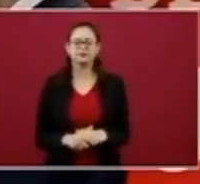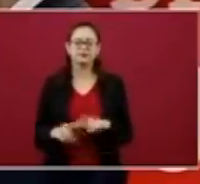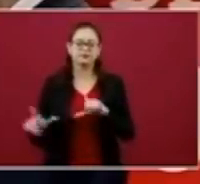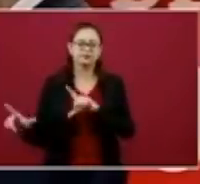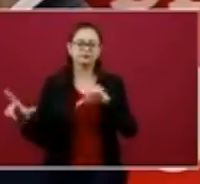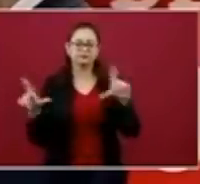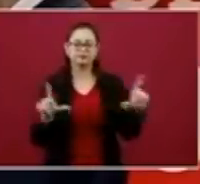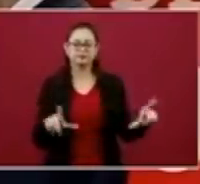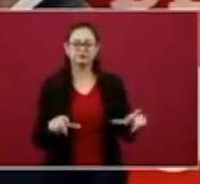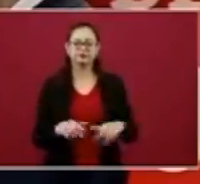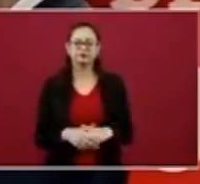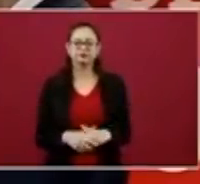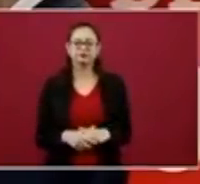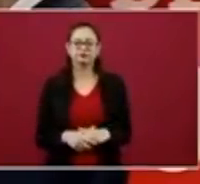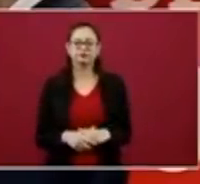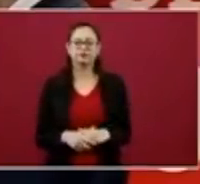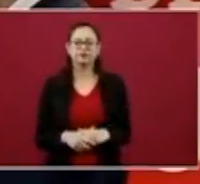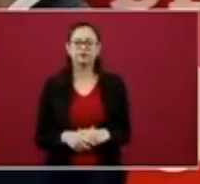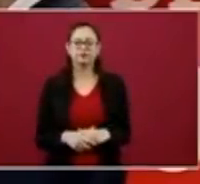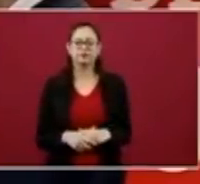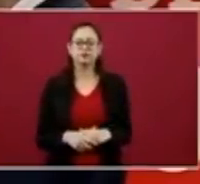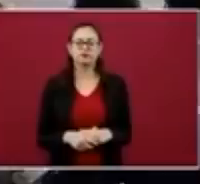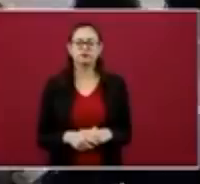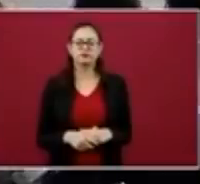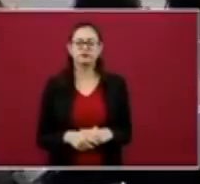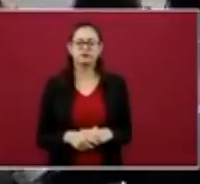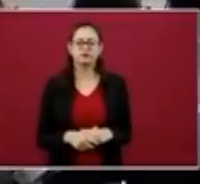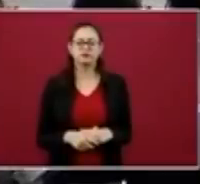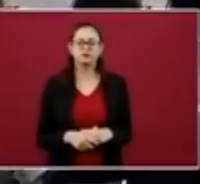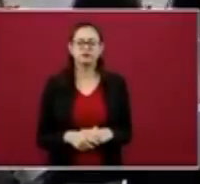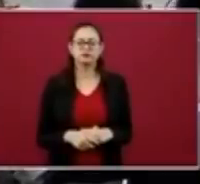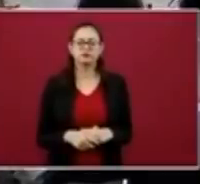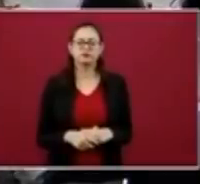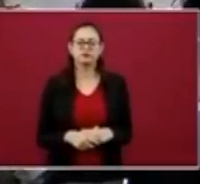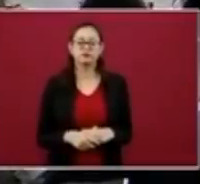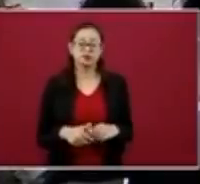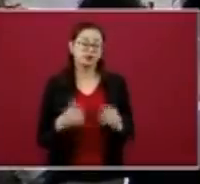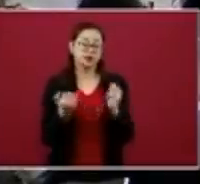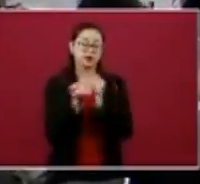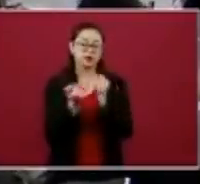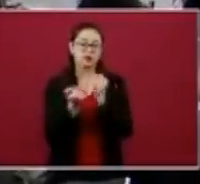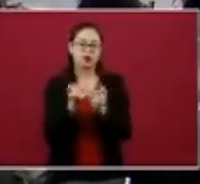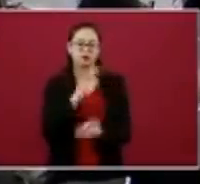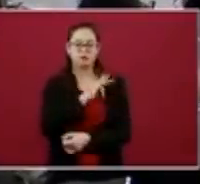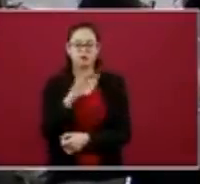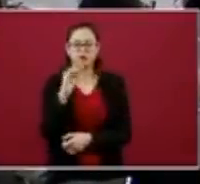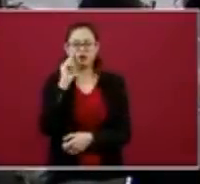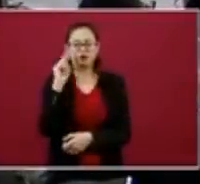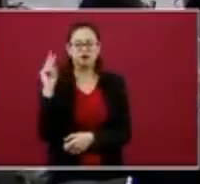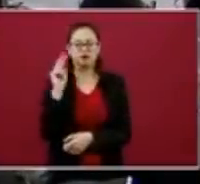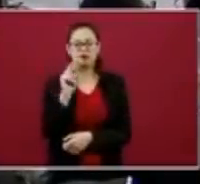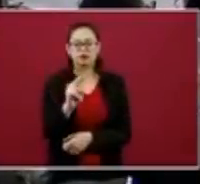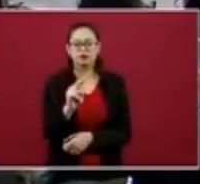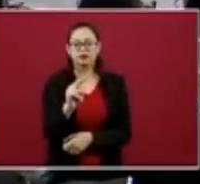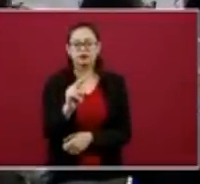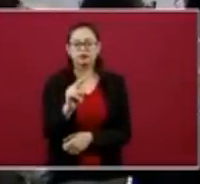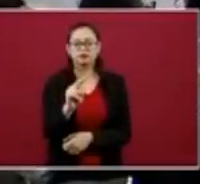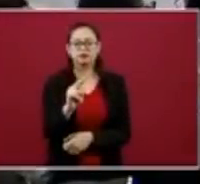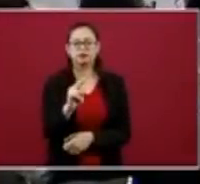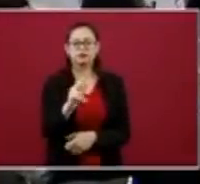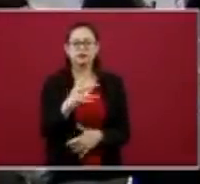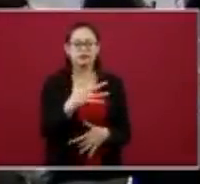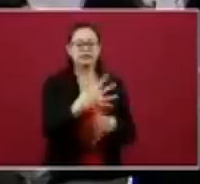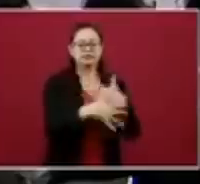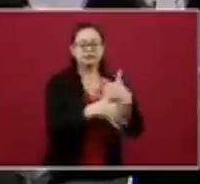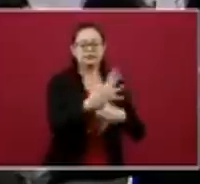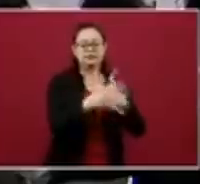favor. Y bueno, aquí lo observamos de nueva cuenta. Este